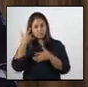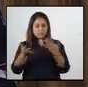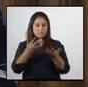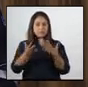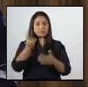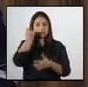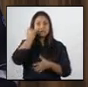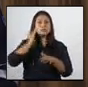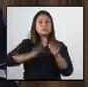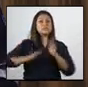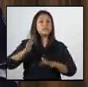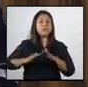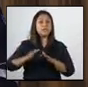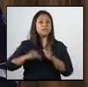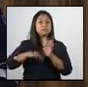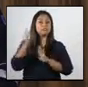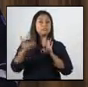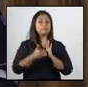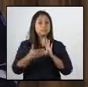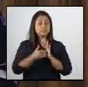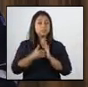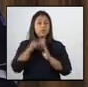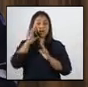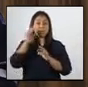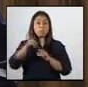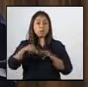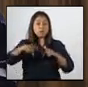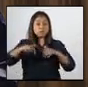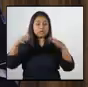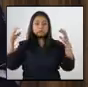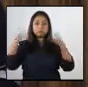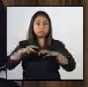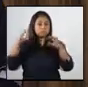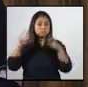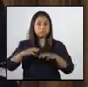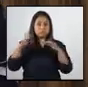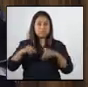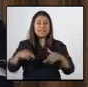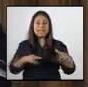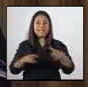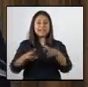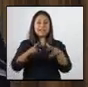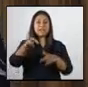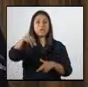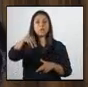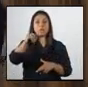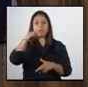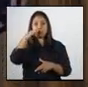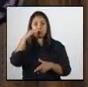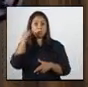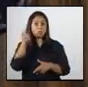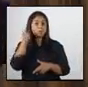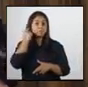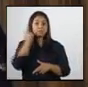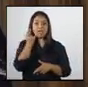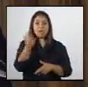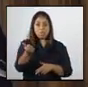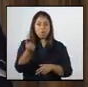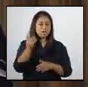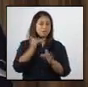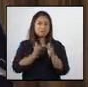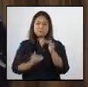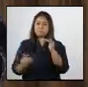tenga complicaciones dado al nivel de agua que en este momento está llevando el río motagua el cual está muy por arriba